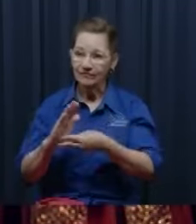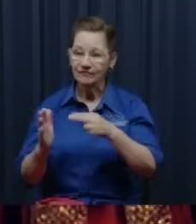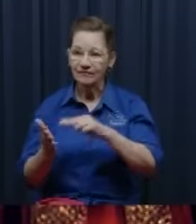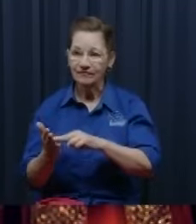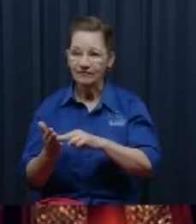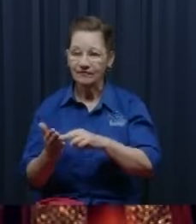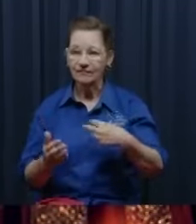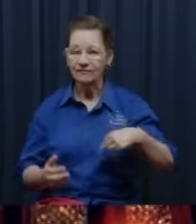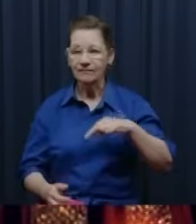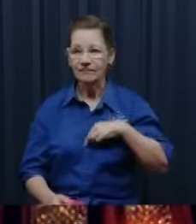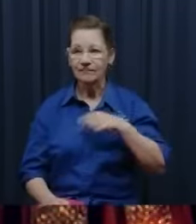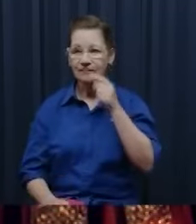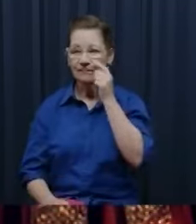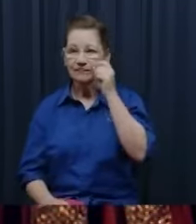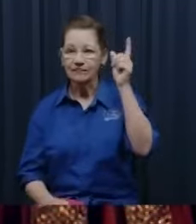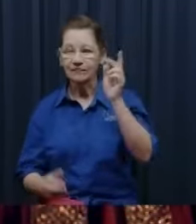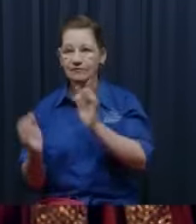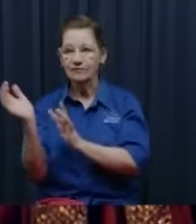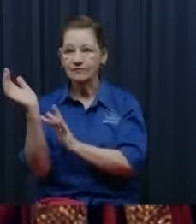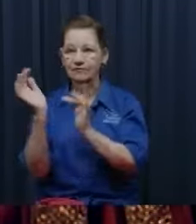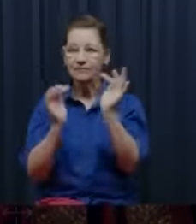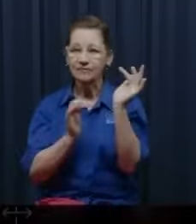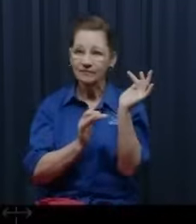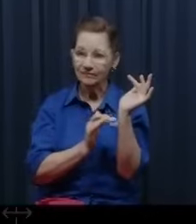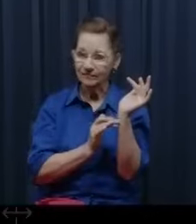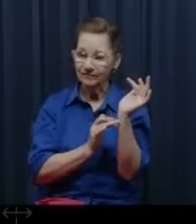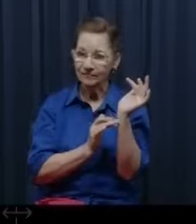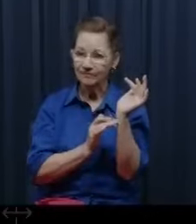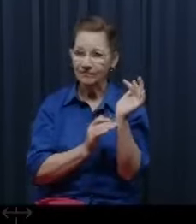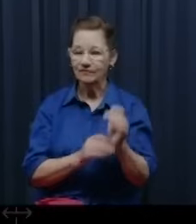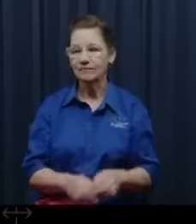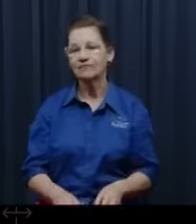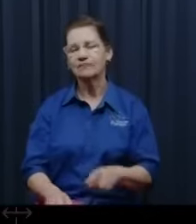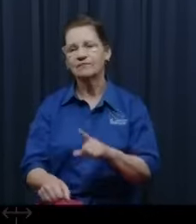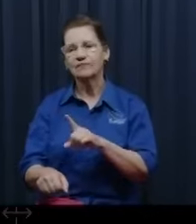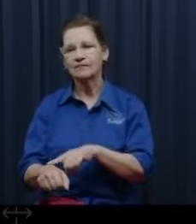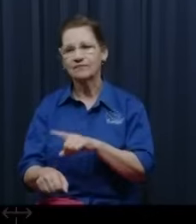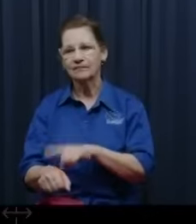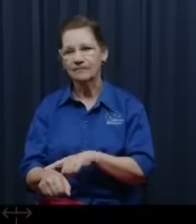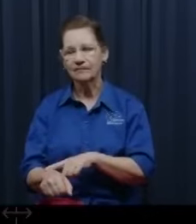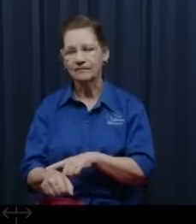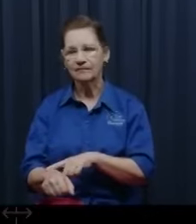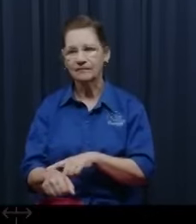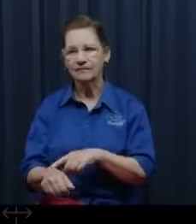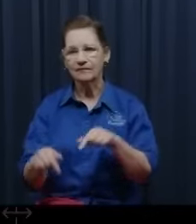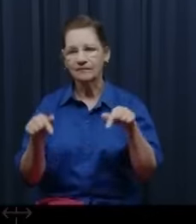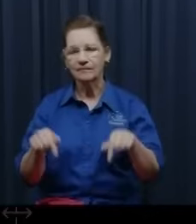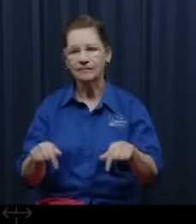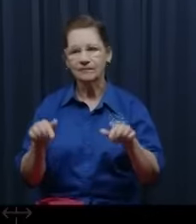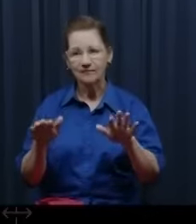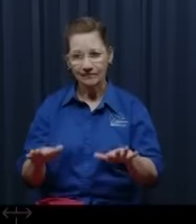a Dios Ahora el tiempo aquí en el en el postrer Adán